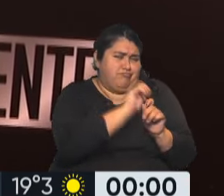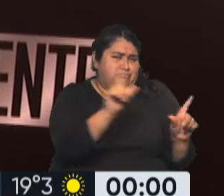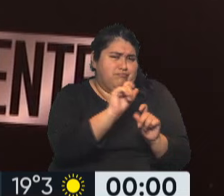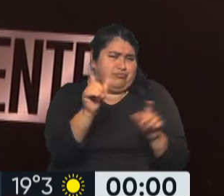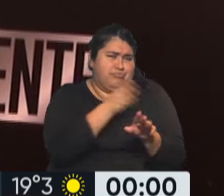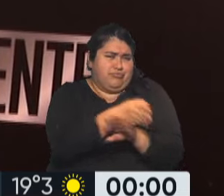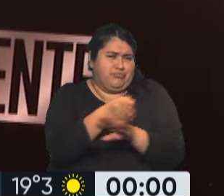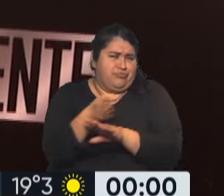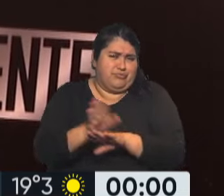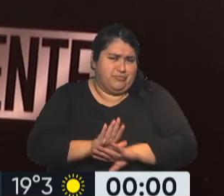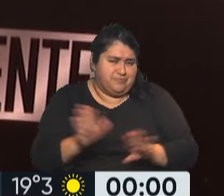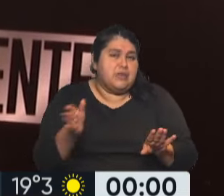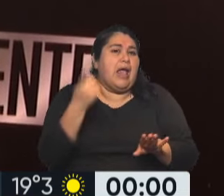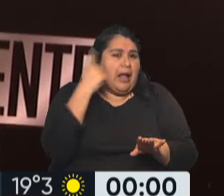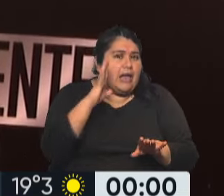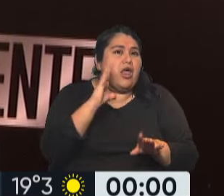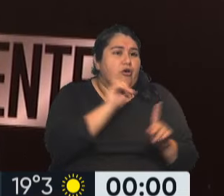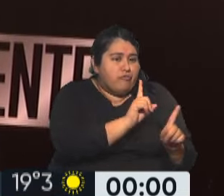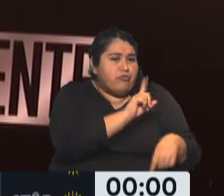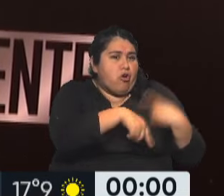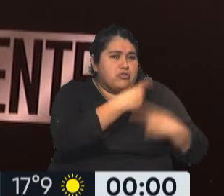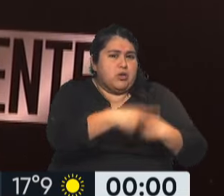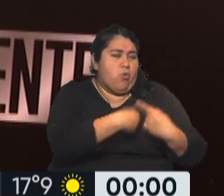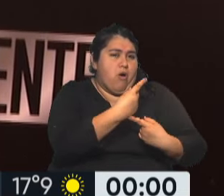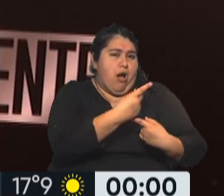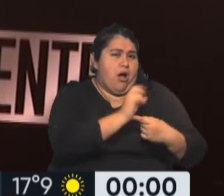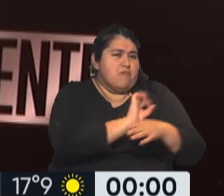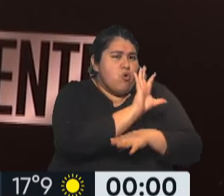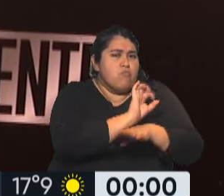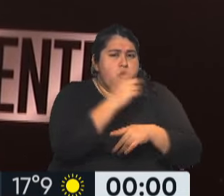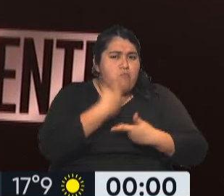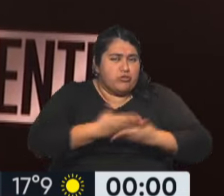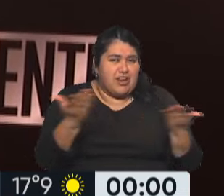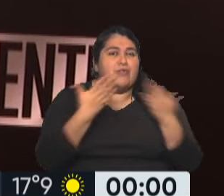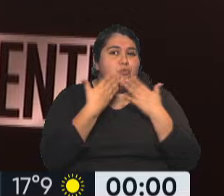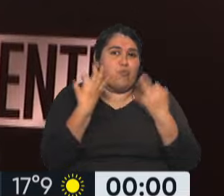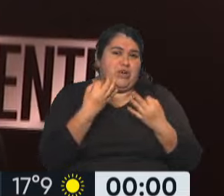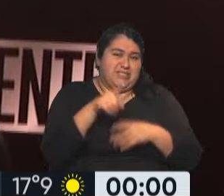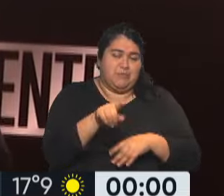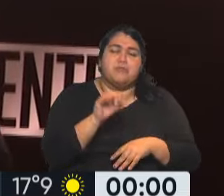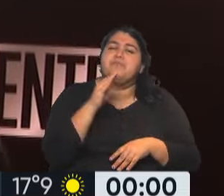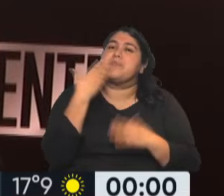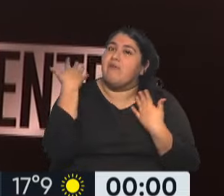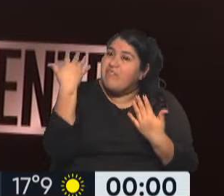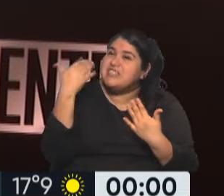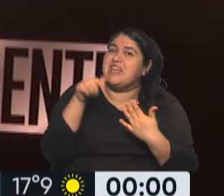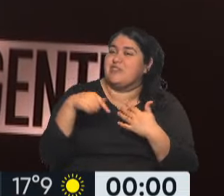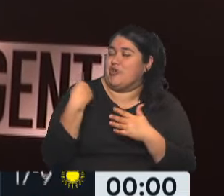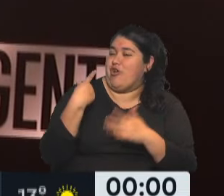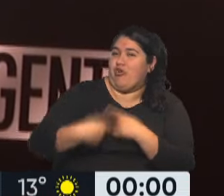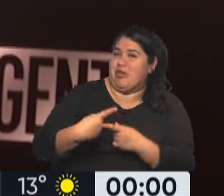y creo que sigue dialogando con el presente, así que está buenísimo. Leo, felicitaciones y bueno, seguimos acá presente.